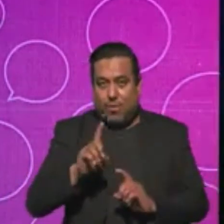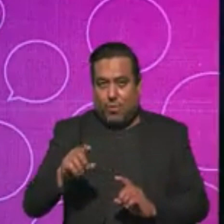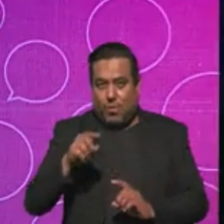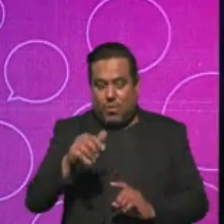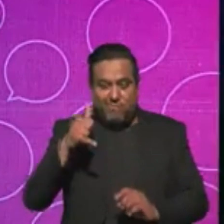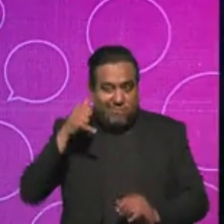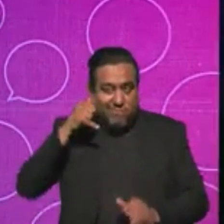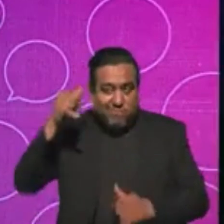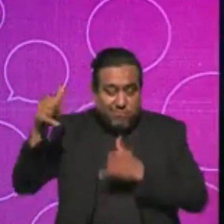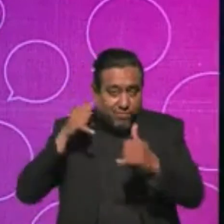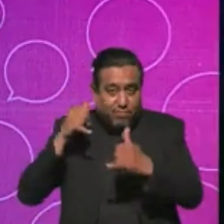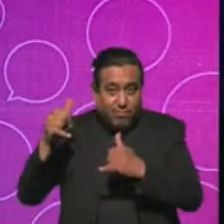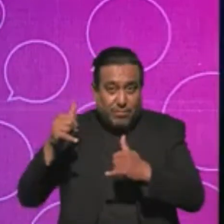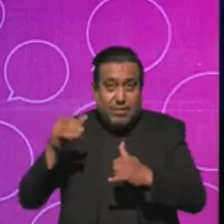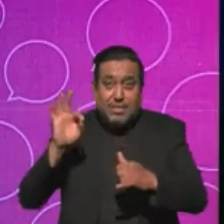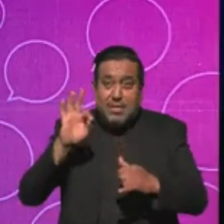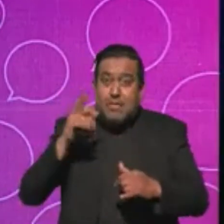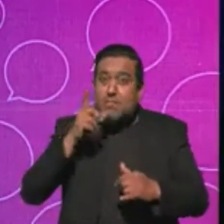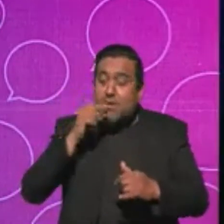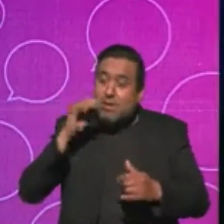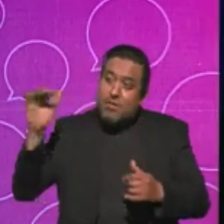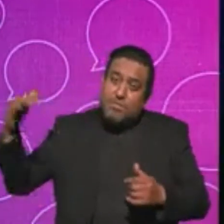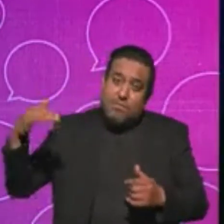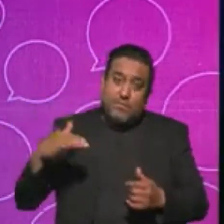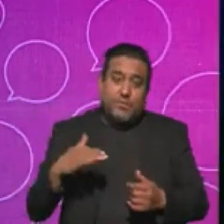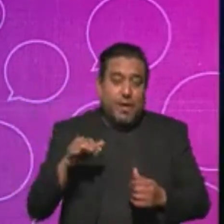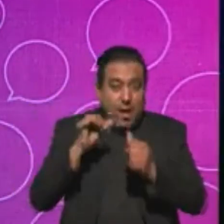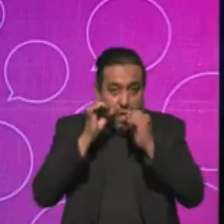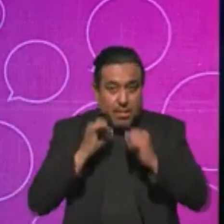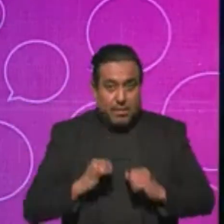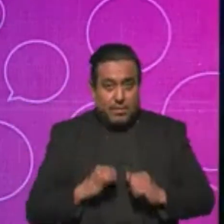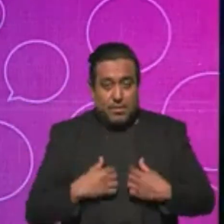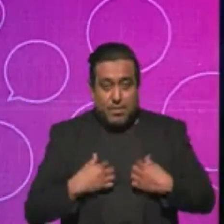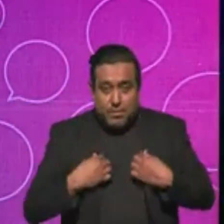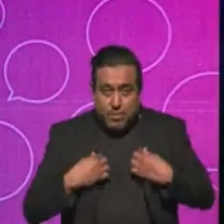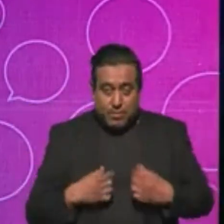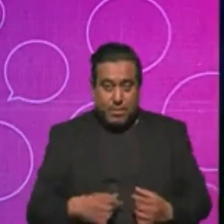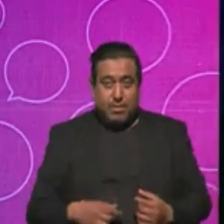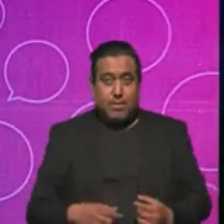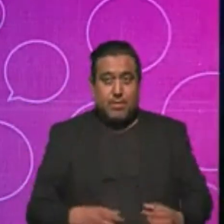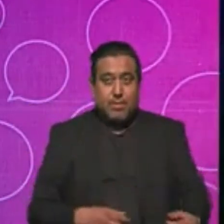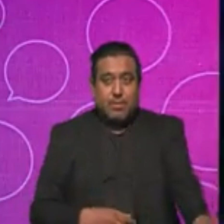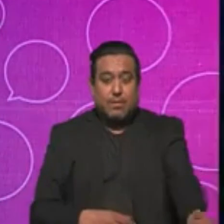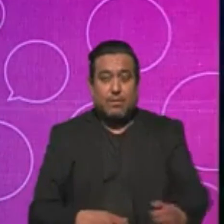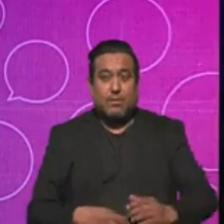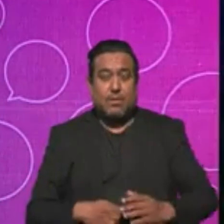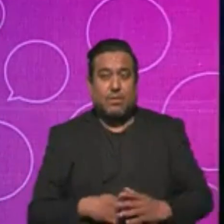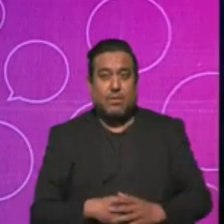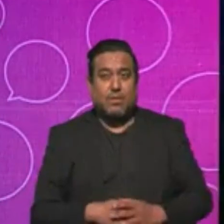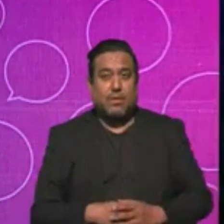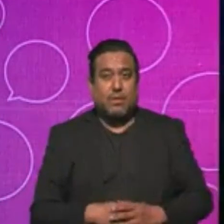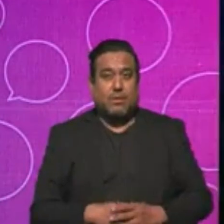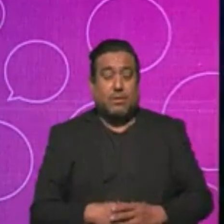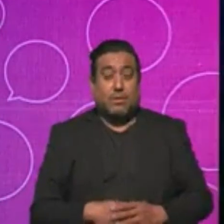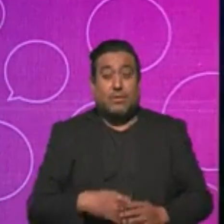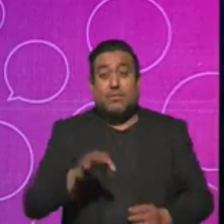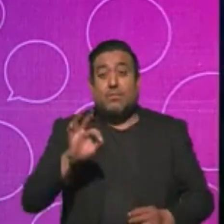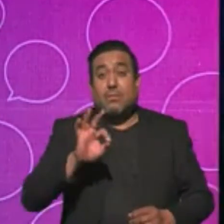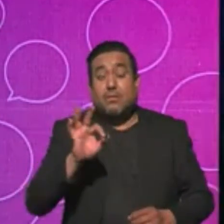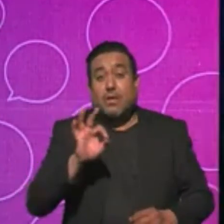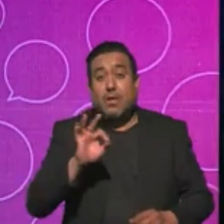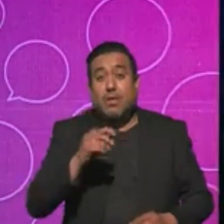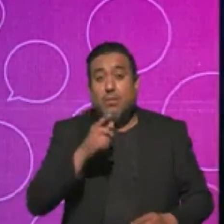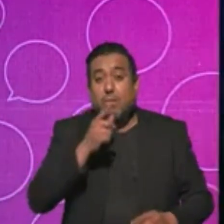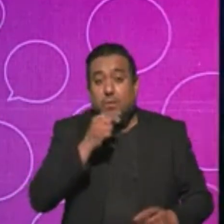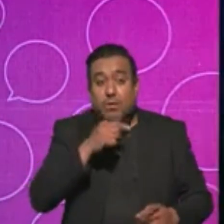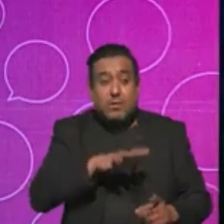suerte llega a la unidad y atiende pero en ese preciso momento cuando no encuentran al delincuente pasa